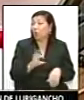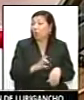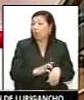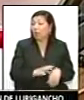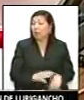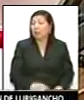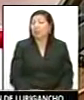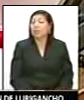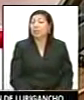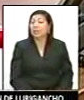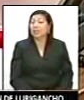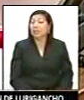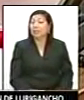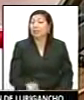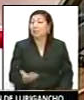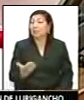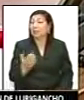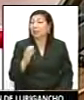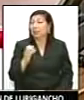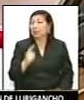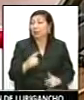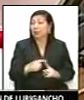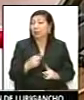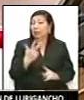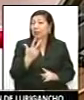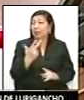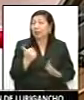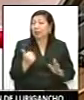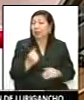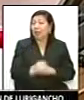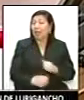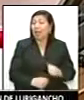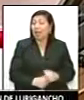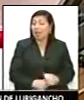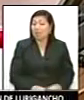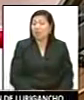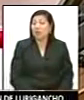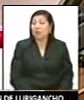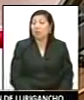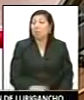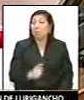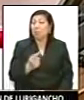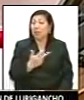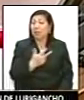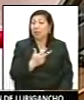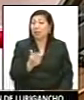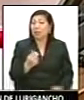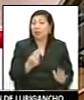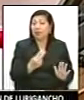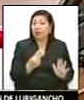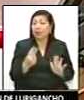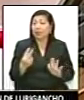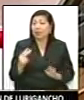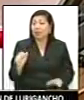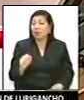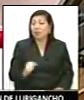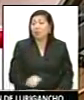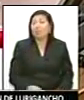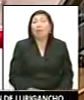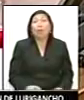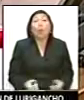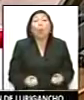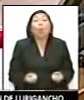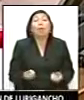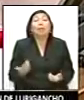dicen, recibe una CTS por 36 años de servicios, 1.377 soles. Imagínese